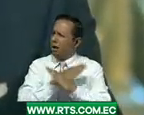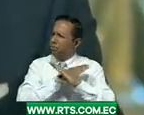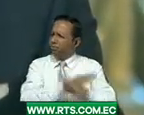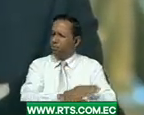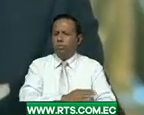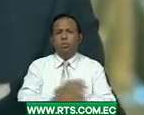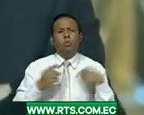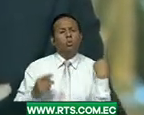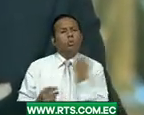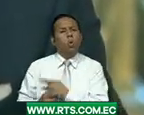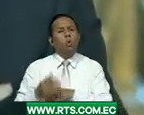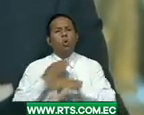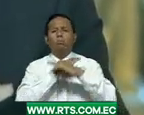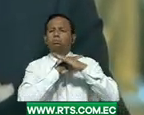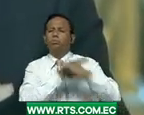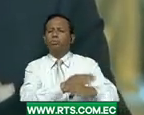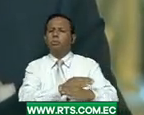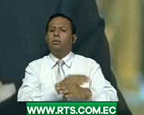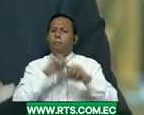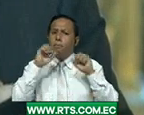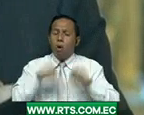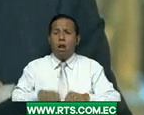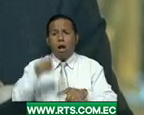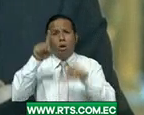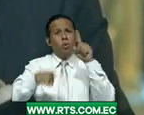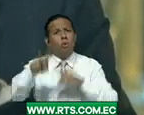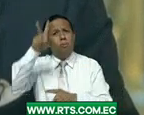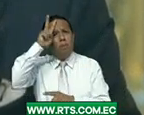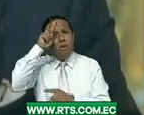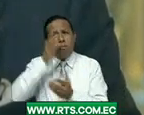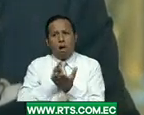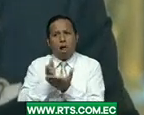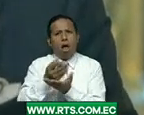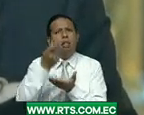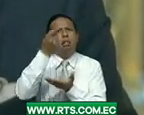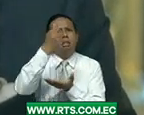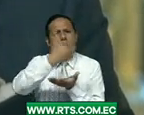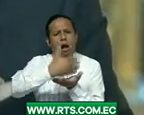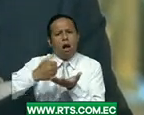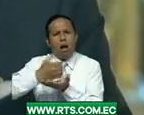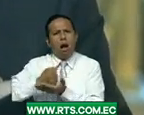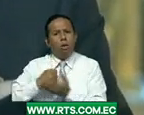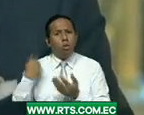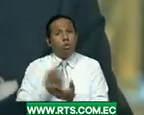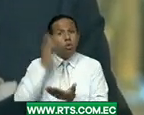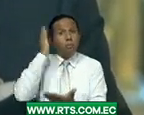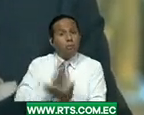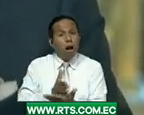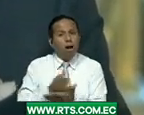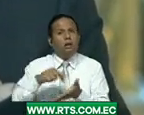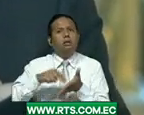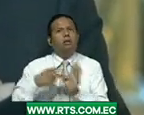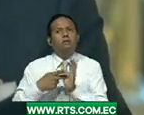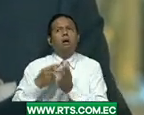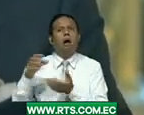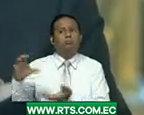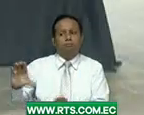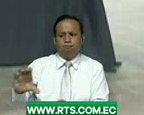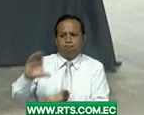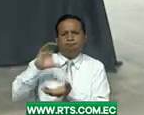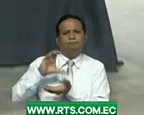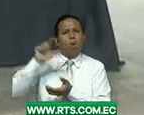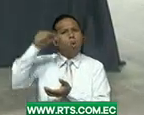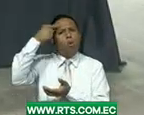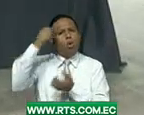la corrupción, el dinero nos va a alcanzar. Ahí están los recursos que necesitamos para poder lograr el desarrollo del